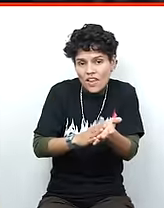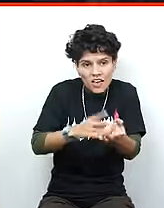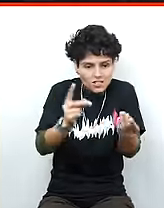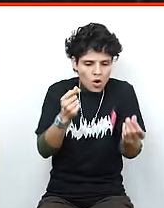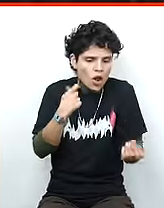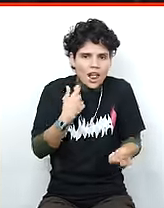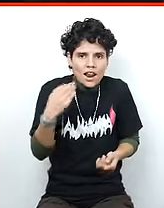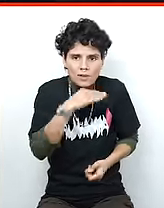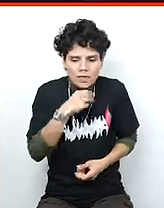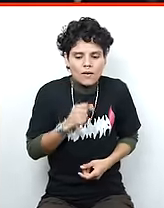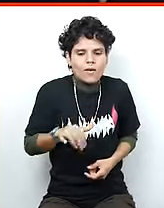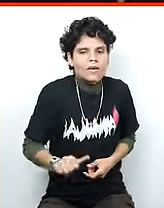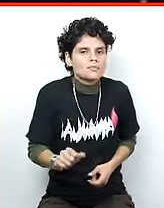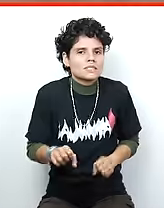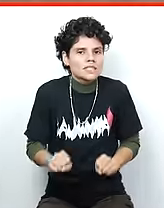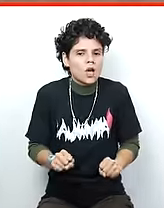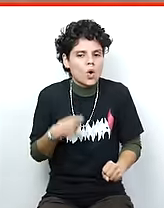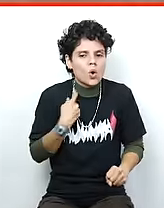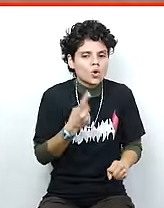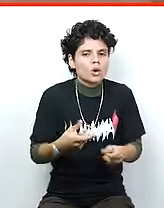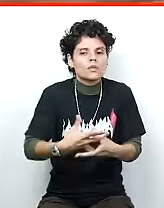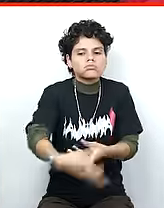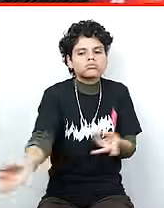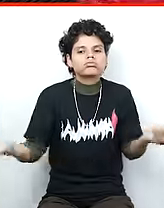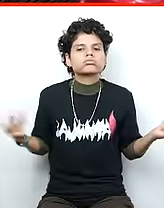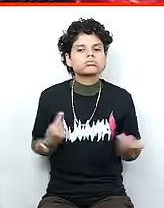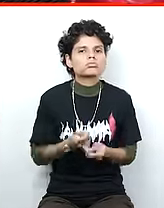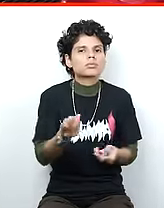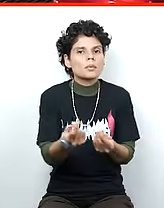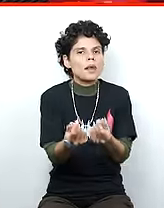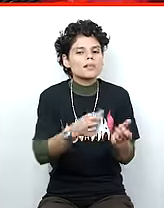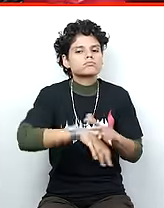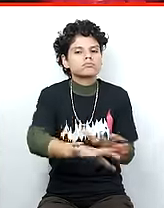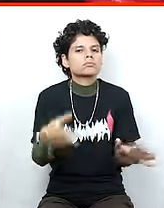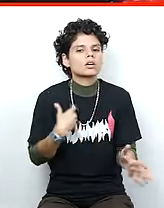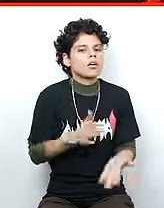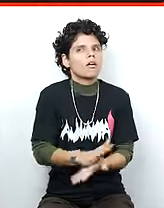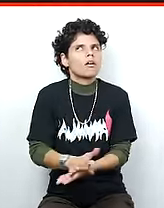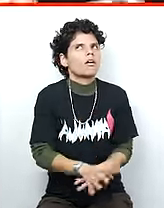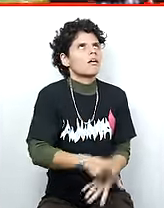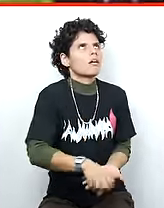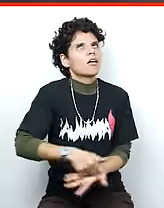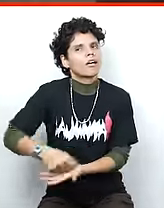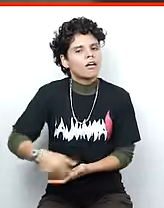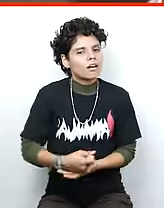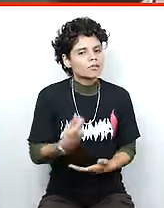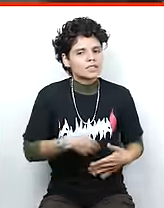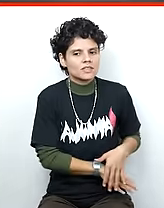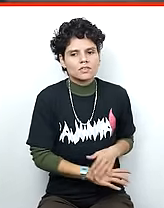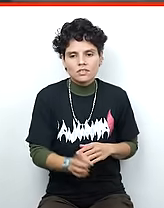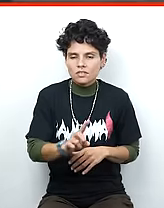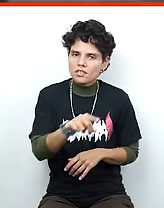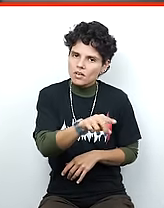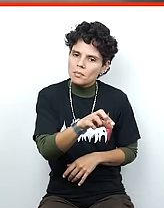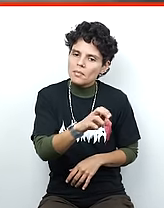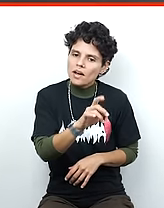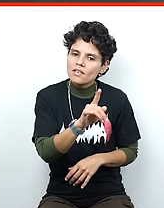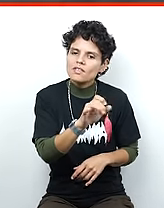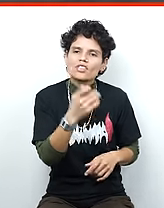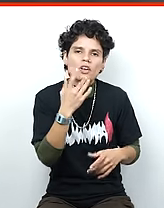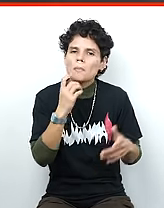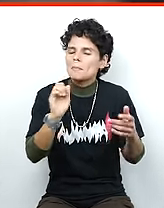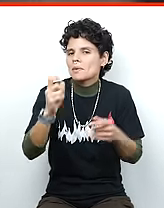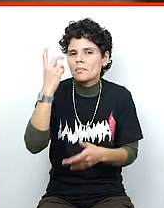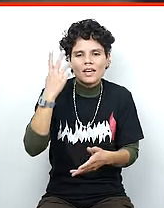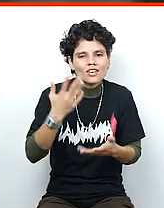Yo piso al tiro, dos. ¡Pama! No. Ahí, por si acaso, me aseguro con 200, por mano. No, yo no hago eso. No, pues una mierda. No le hago eso a un hermano. La primera guá que hizo ese culiado con la plata fue